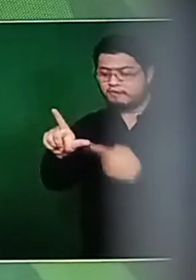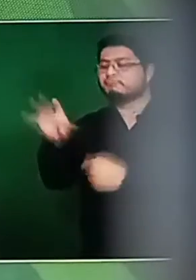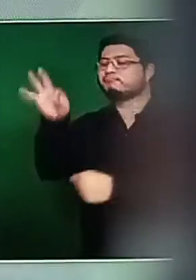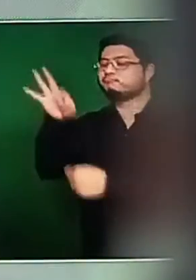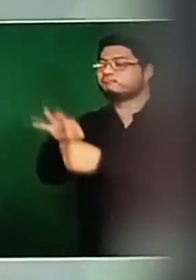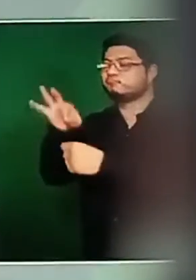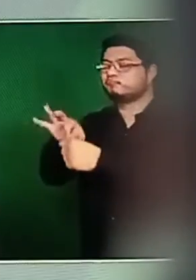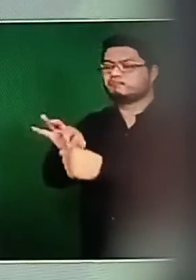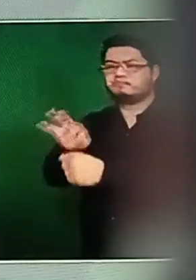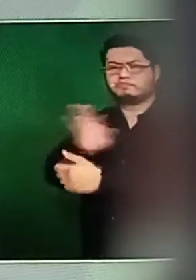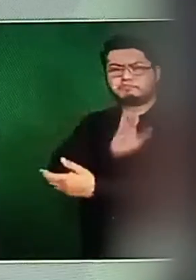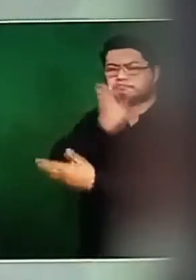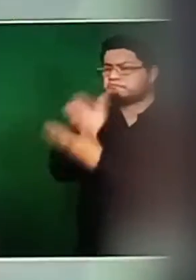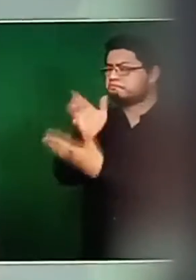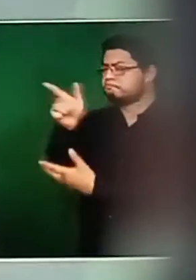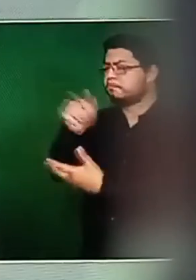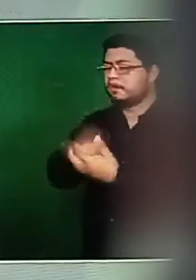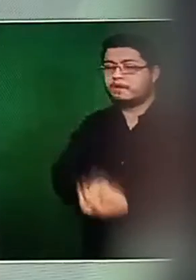Y una